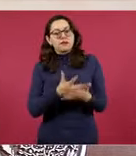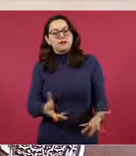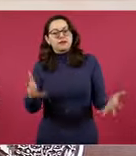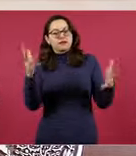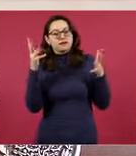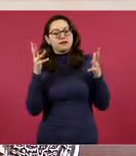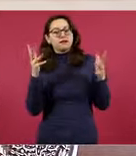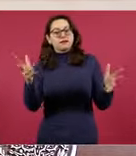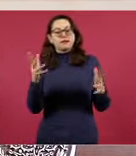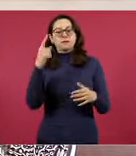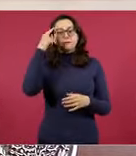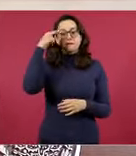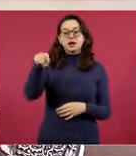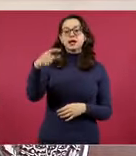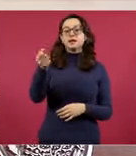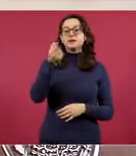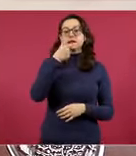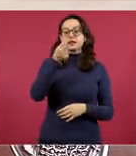bienestar.